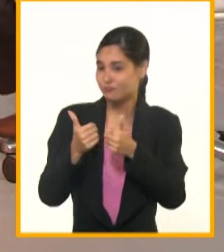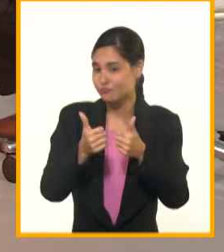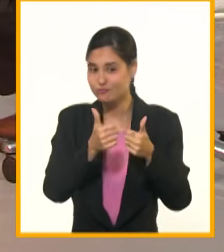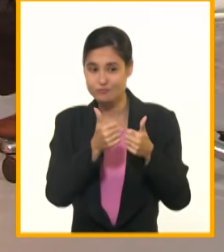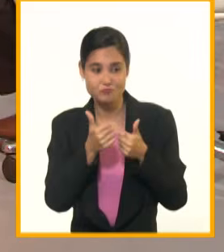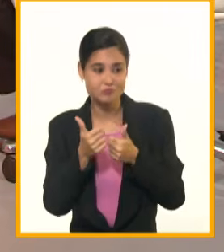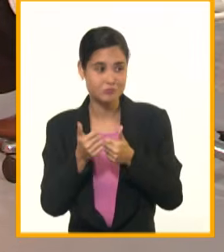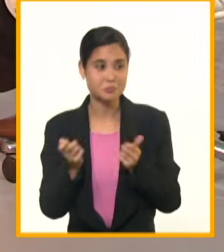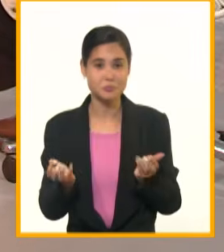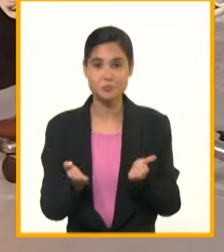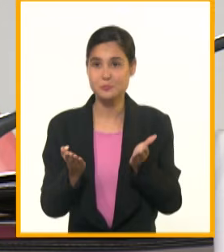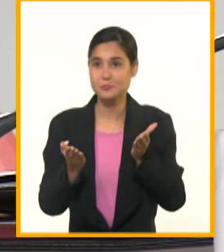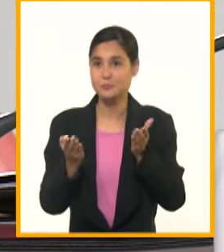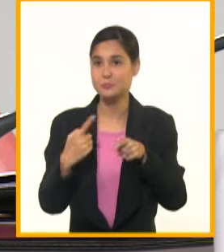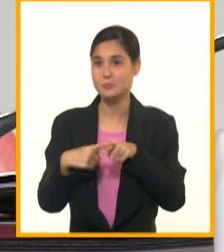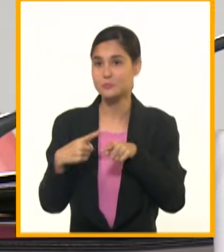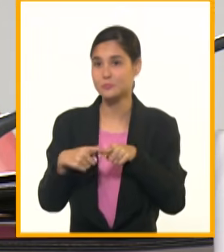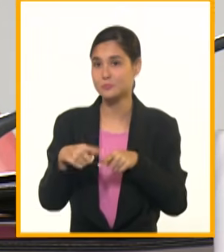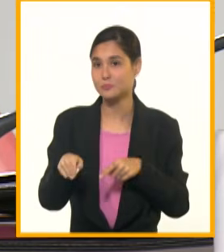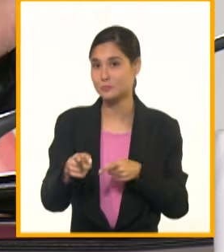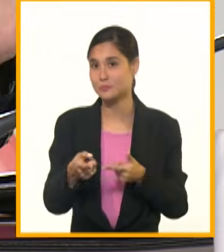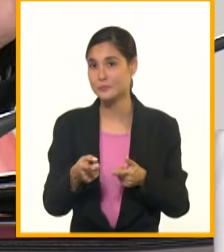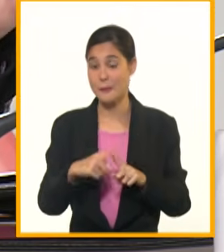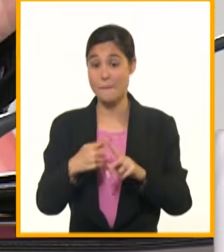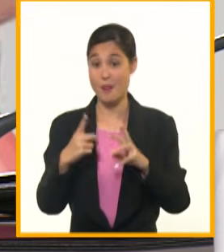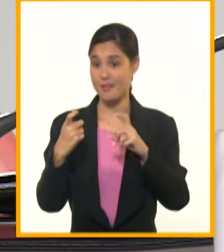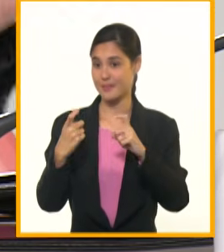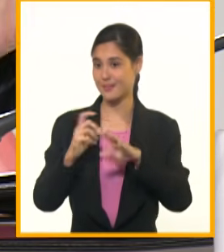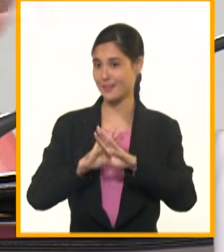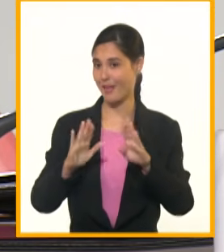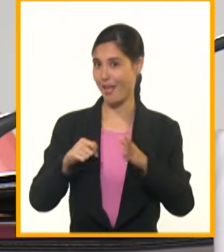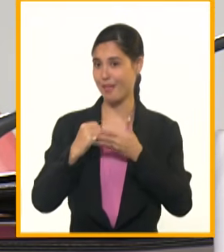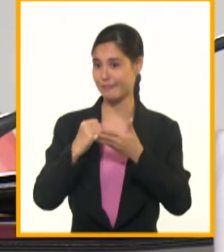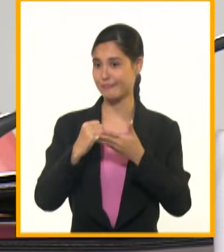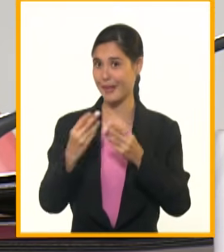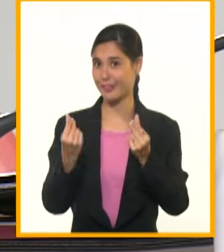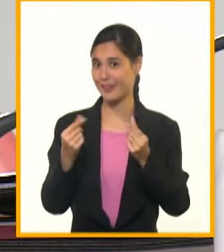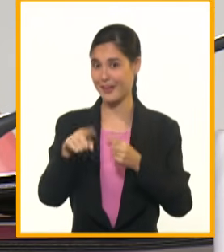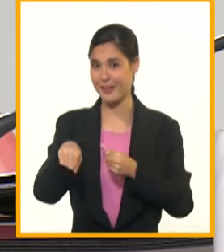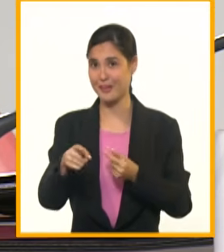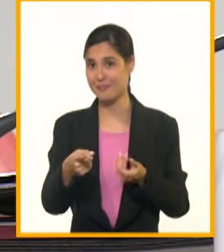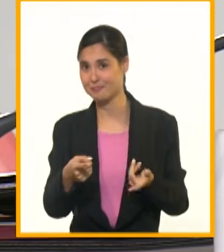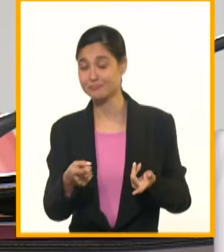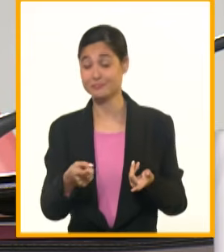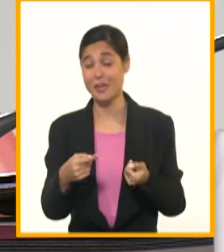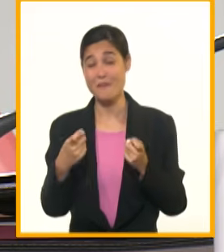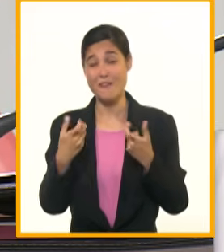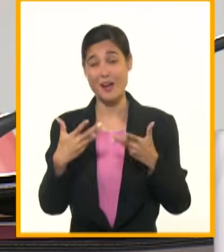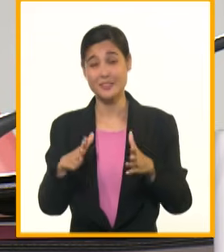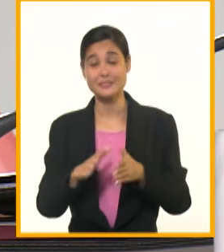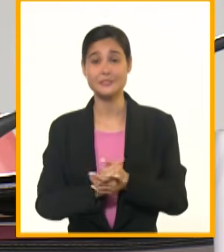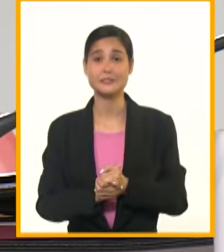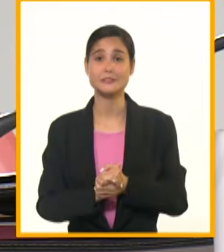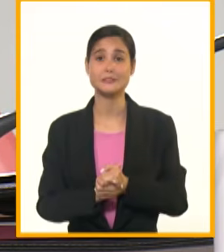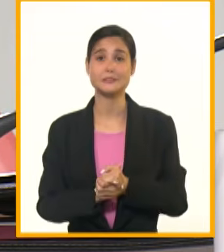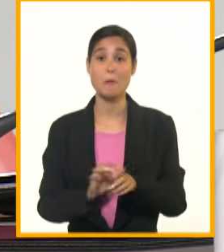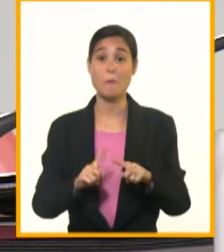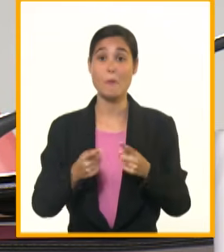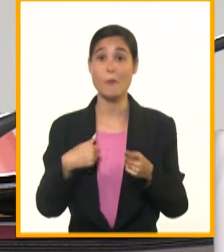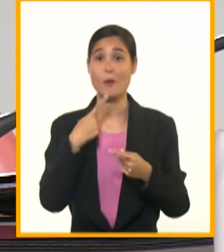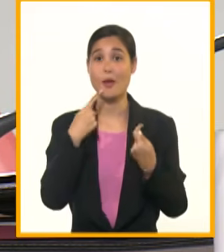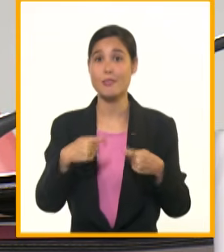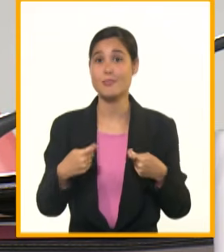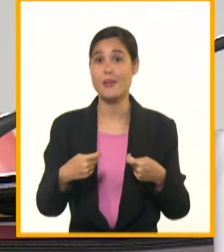excepcional todavía en el país y que necesitamos para enfrentar el déficit fiscal grande que todavía tenemos para estabilizar